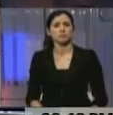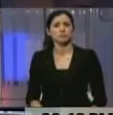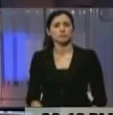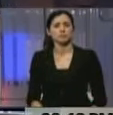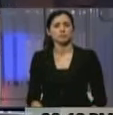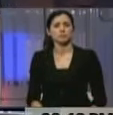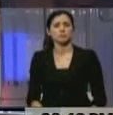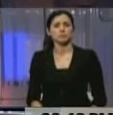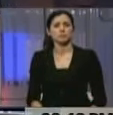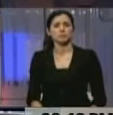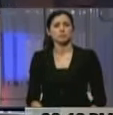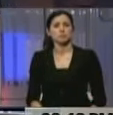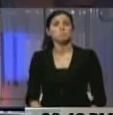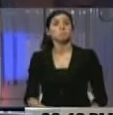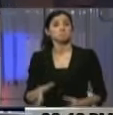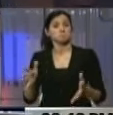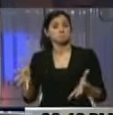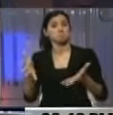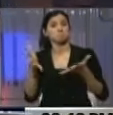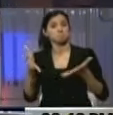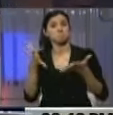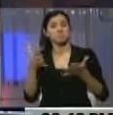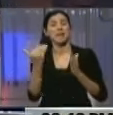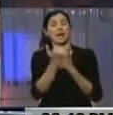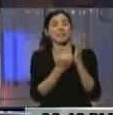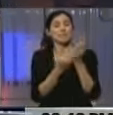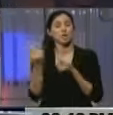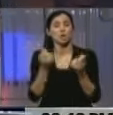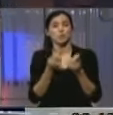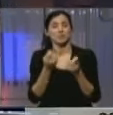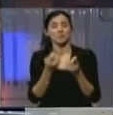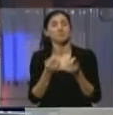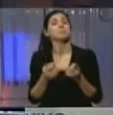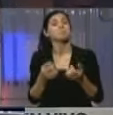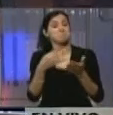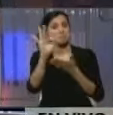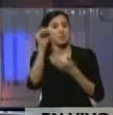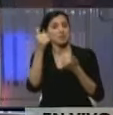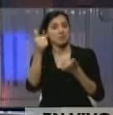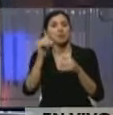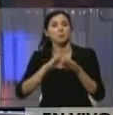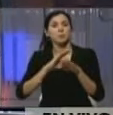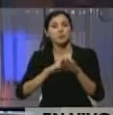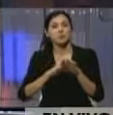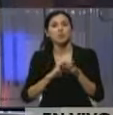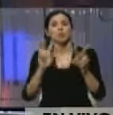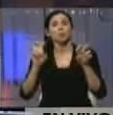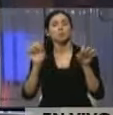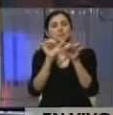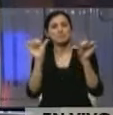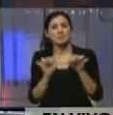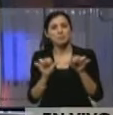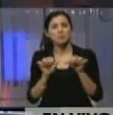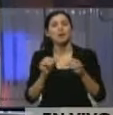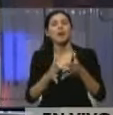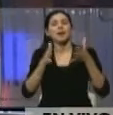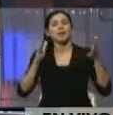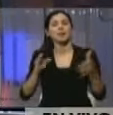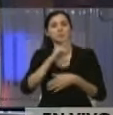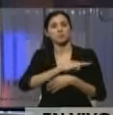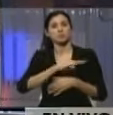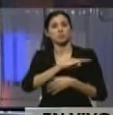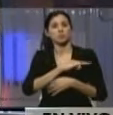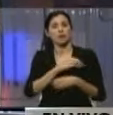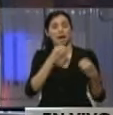Son victorias tempranas de la agenda económica bolivariana, pero ya aplicando el nuevo método de la gran misión,